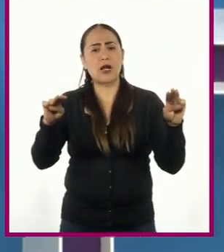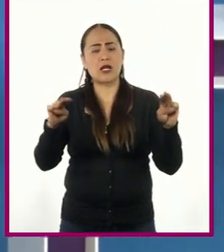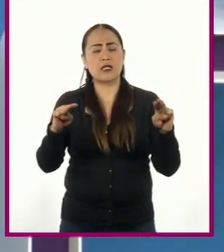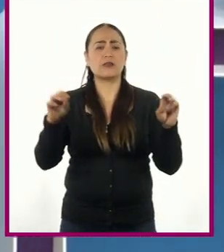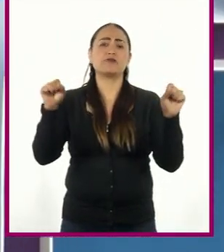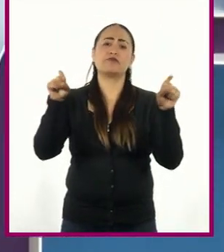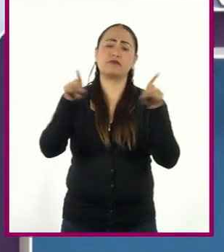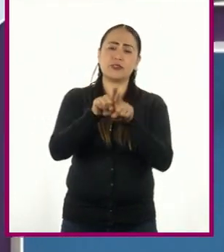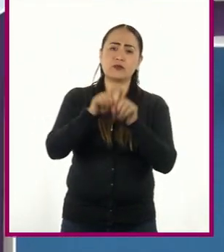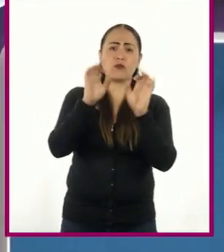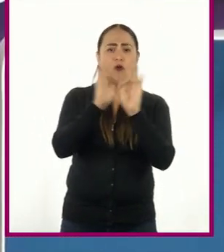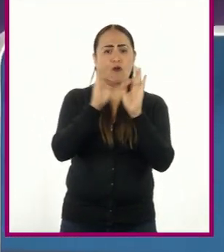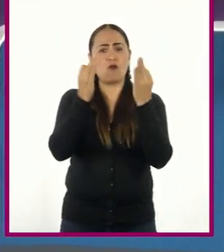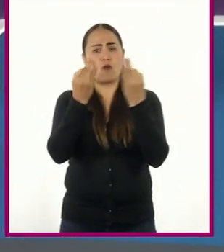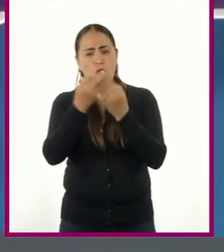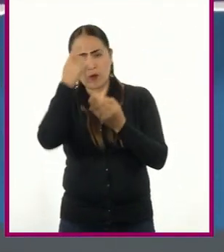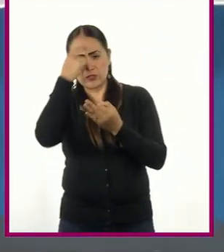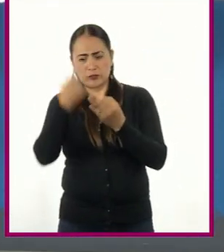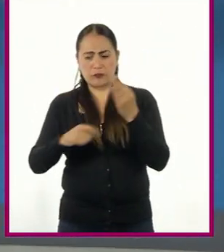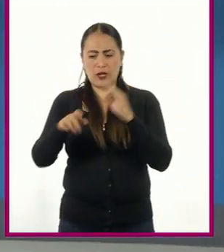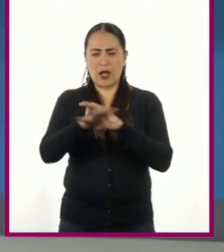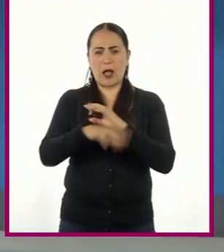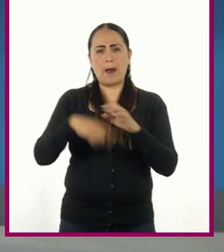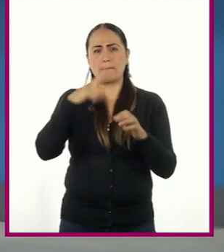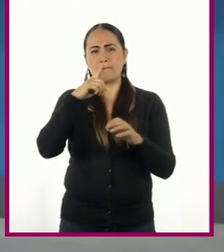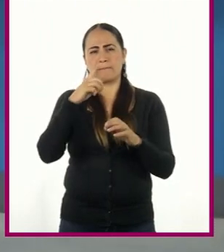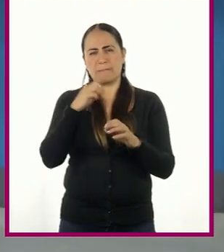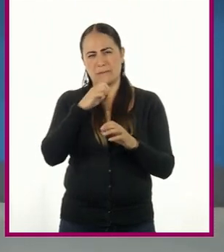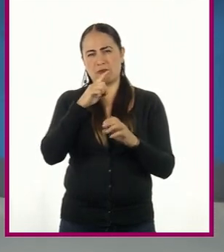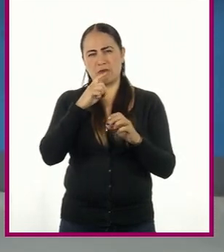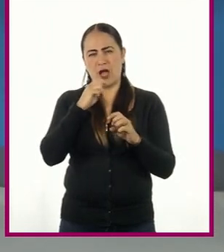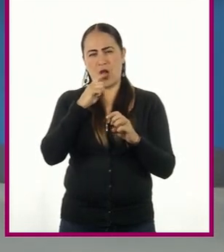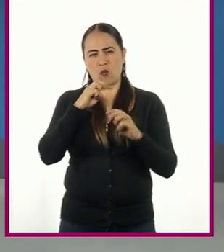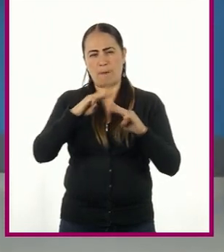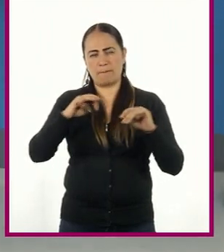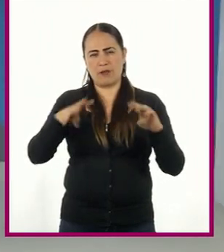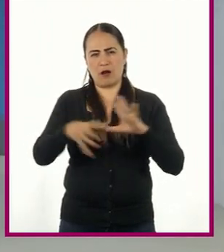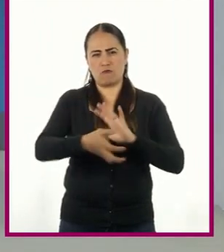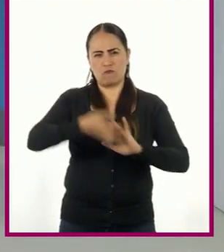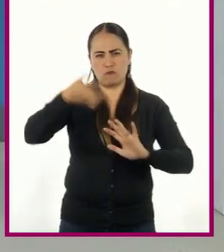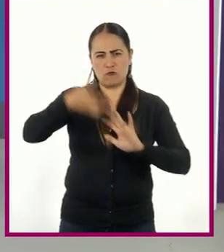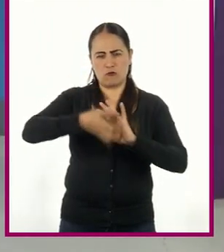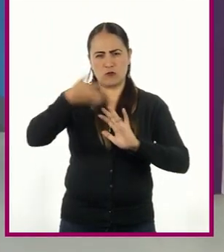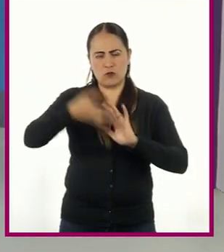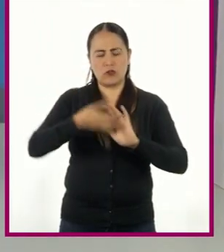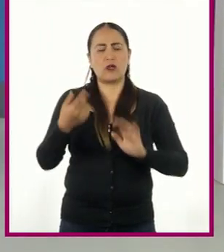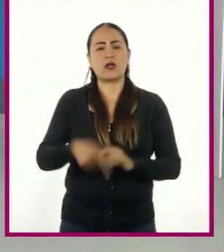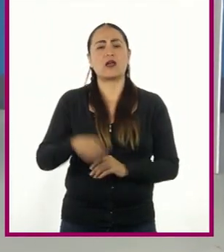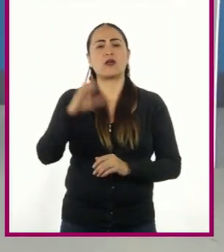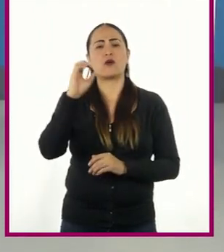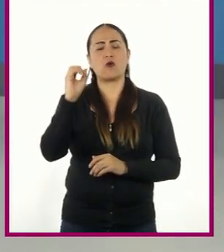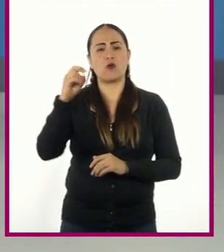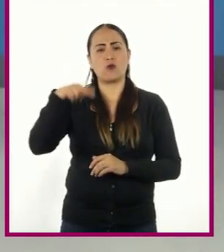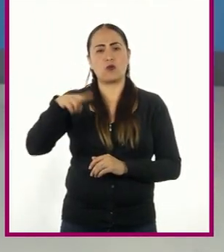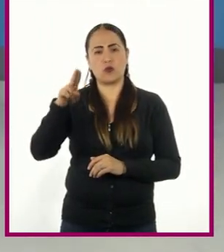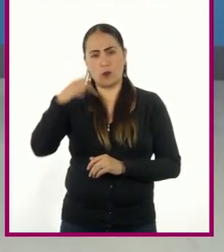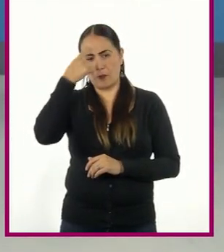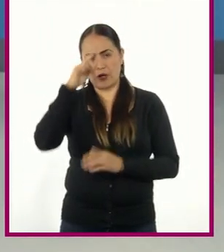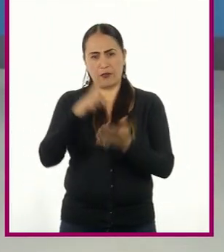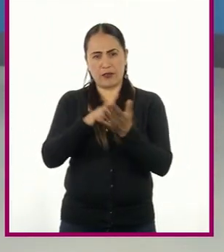medios para explotar los recursos marinos. Los cambios que introdujo la Convención de las Naciones Unidas para el Derecho del Mar